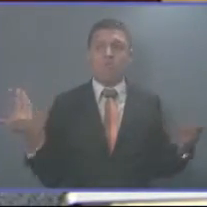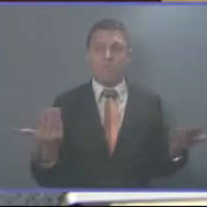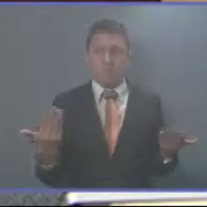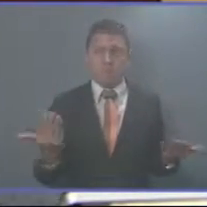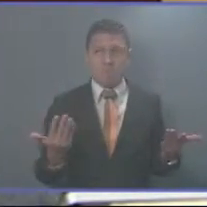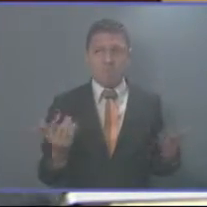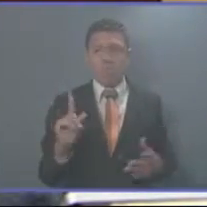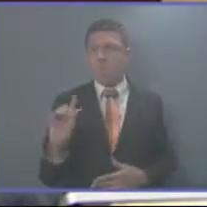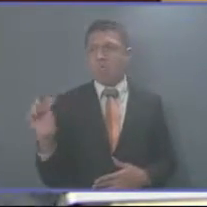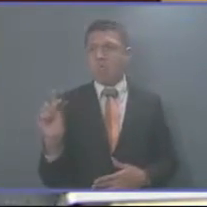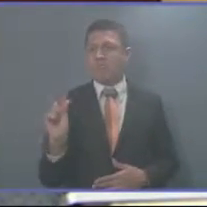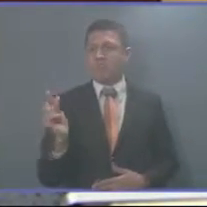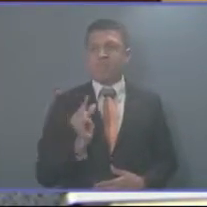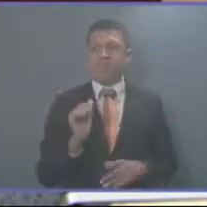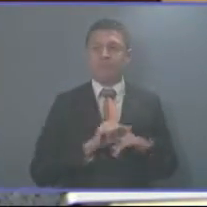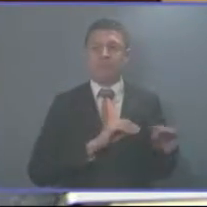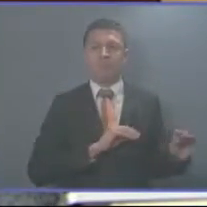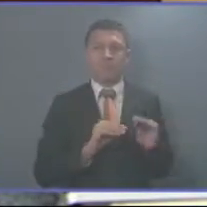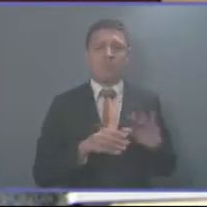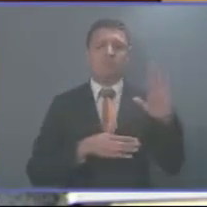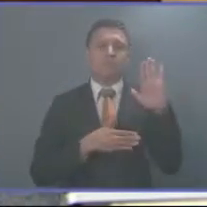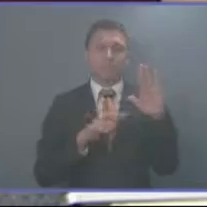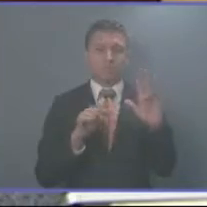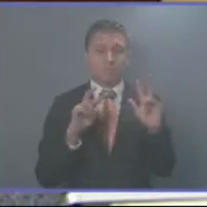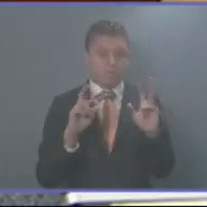no permite cumplir